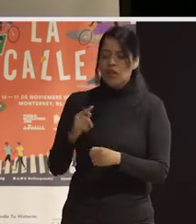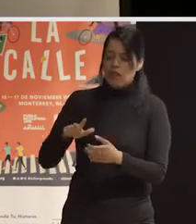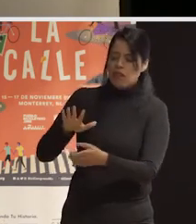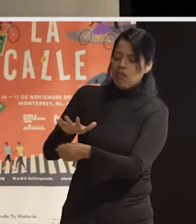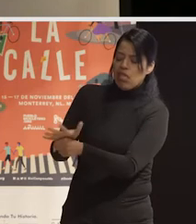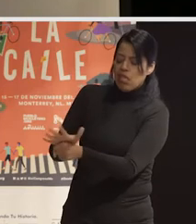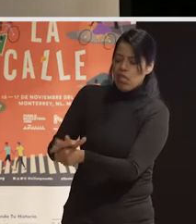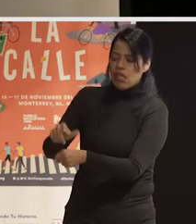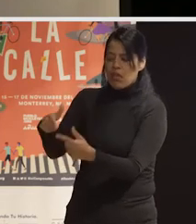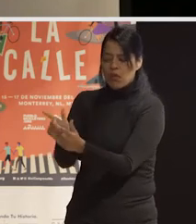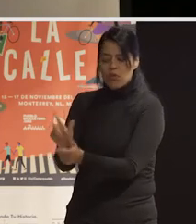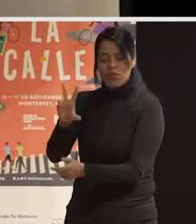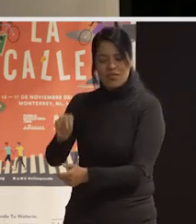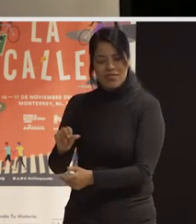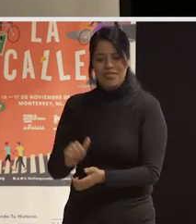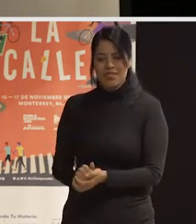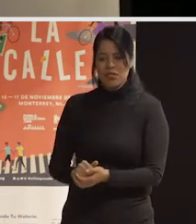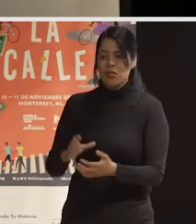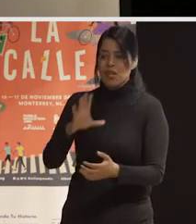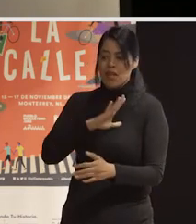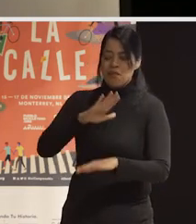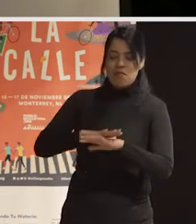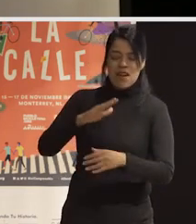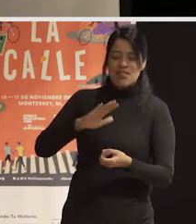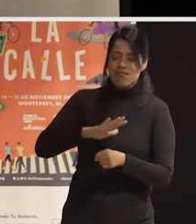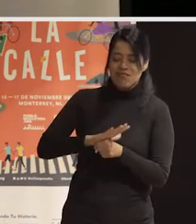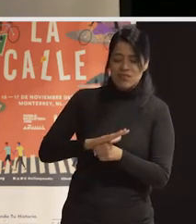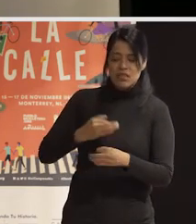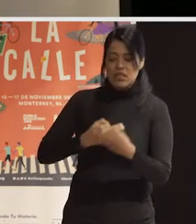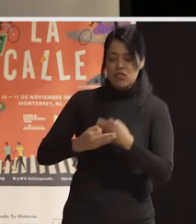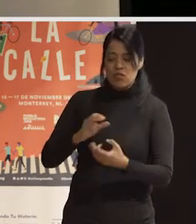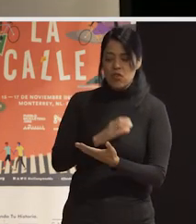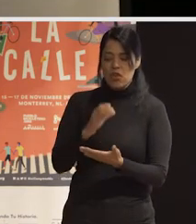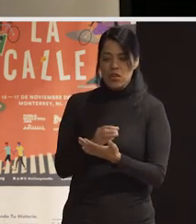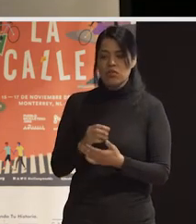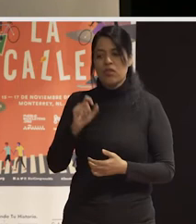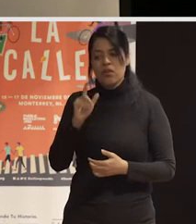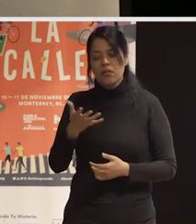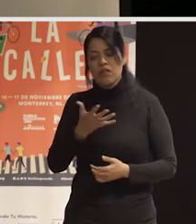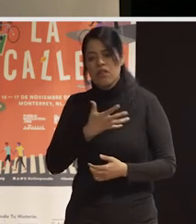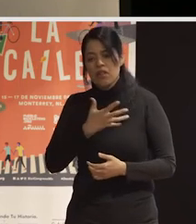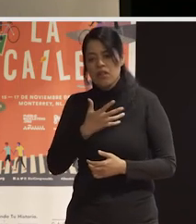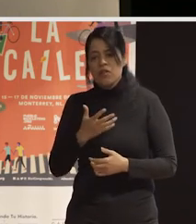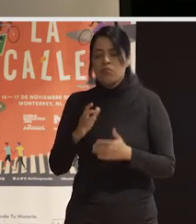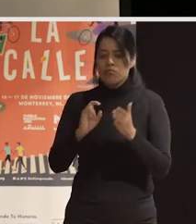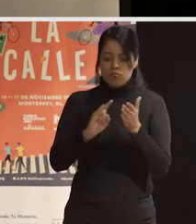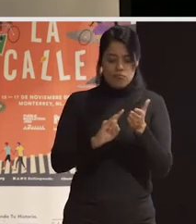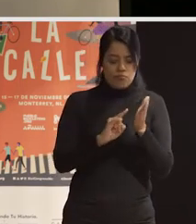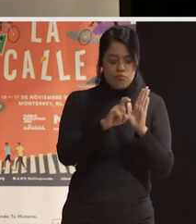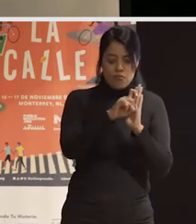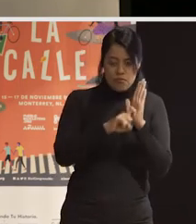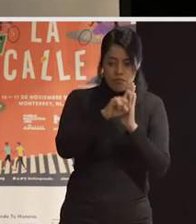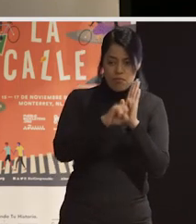éste genera más violencia para toda la ciudad entonces éste también tenemos un instagram también por ahí